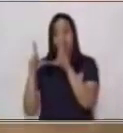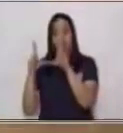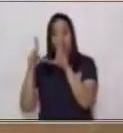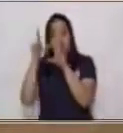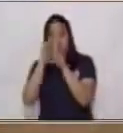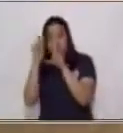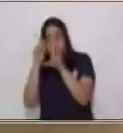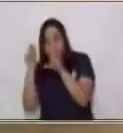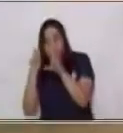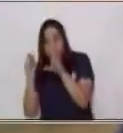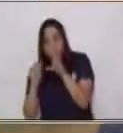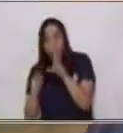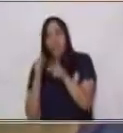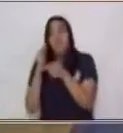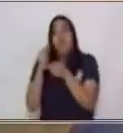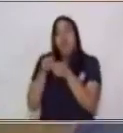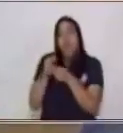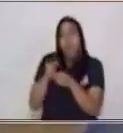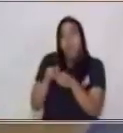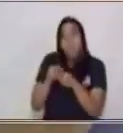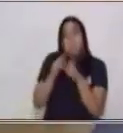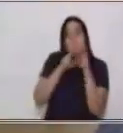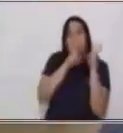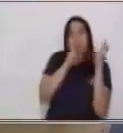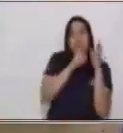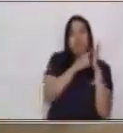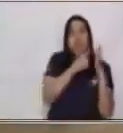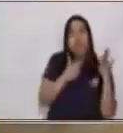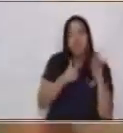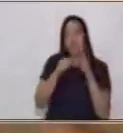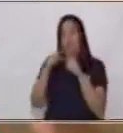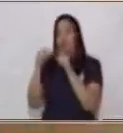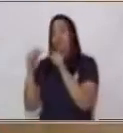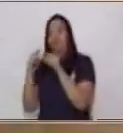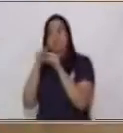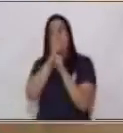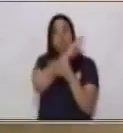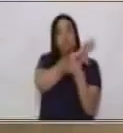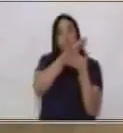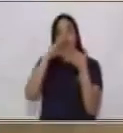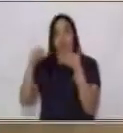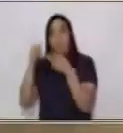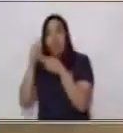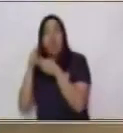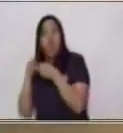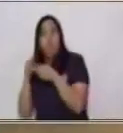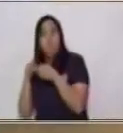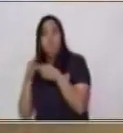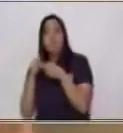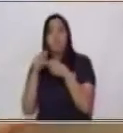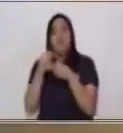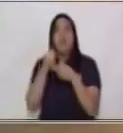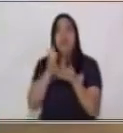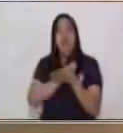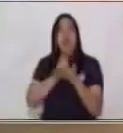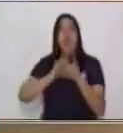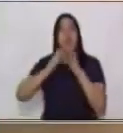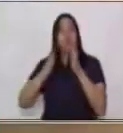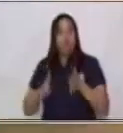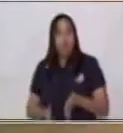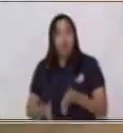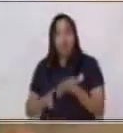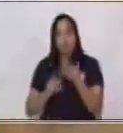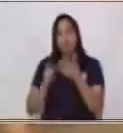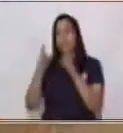donde se coloca el nombre de la obra, el autor. Esas son las fichas de resumen bibliográfico y vamos a incluir